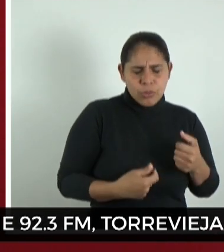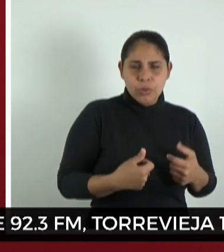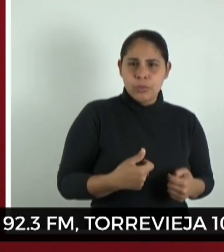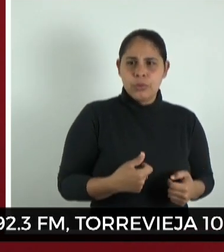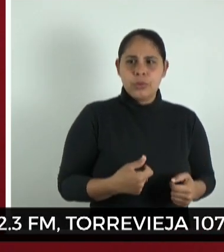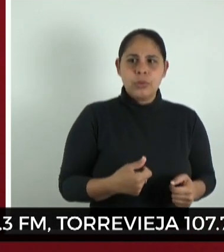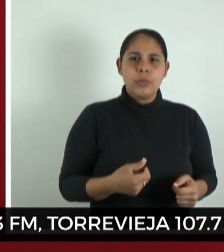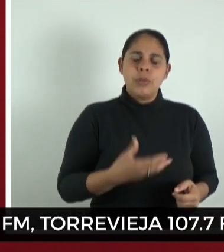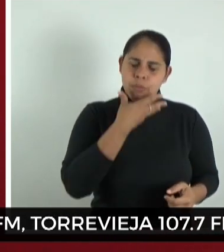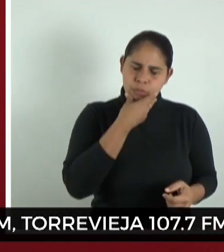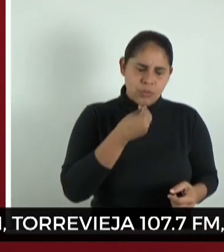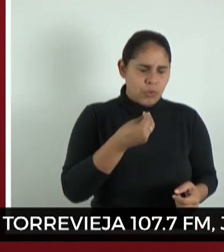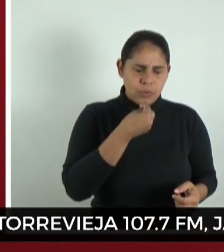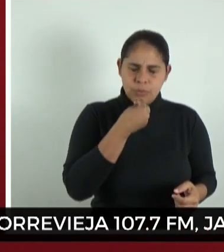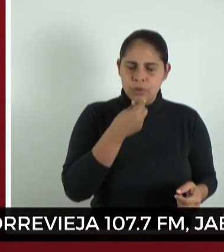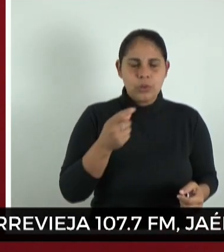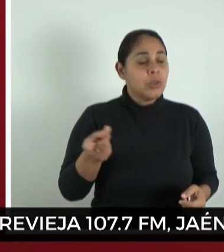Un poco de tiempo.